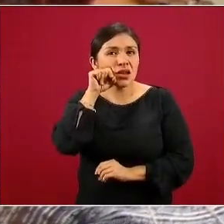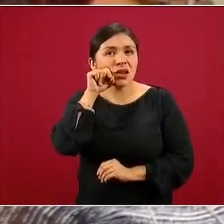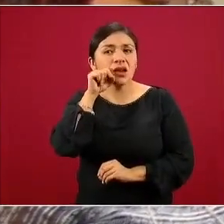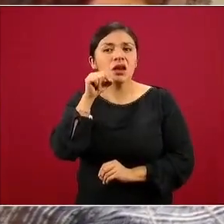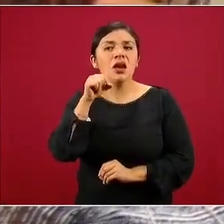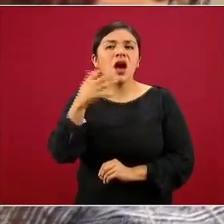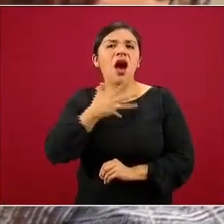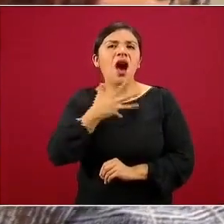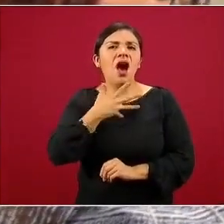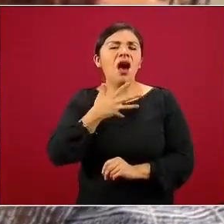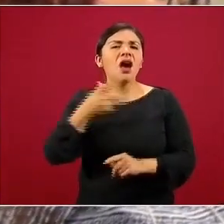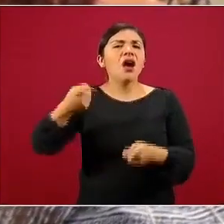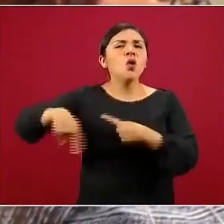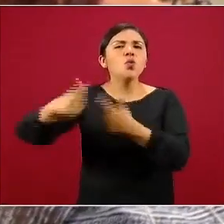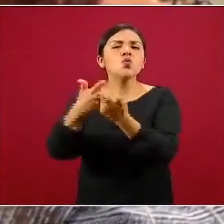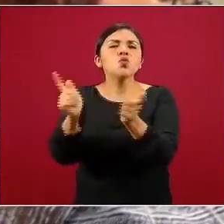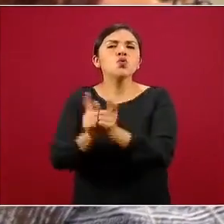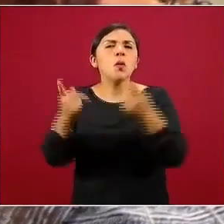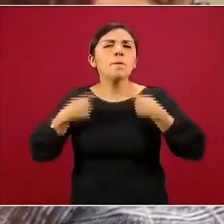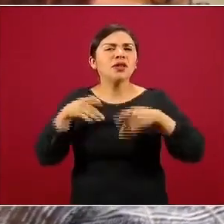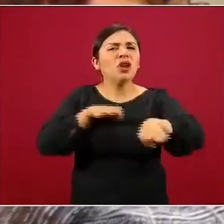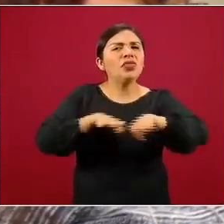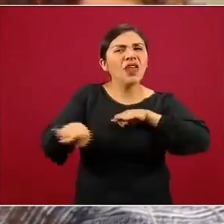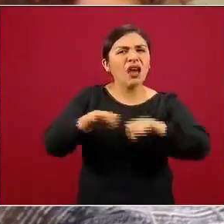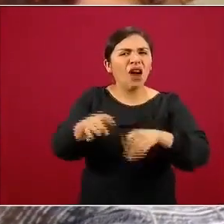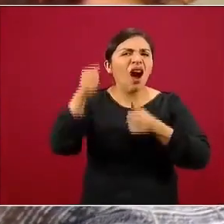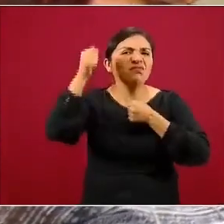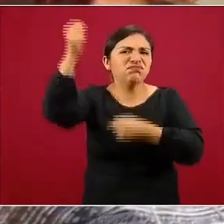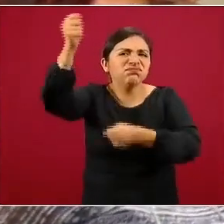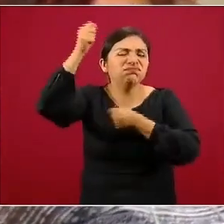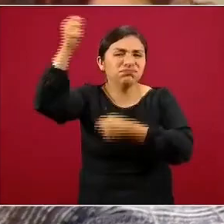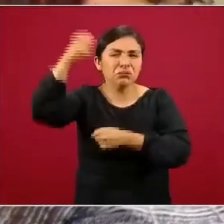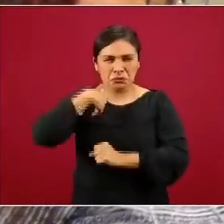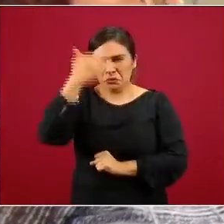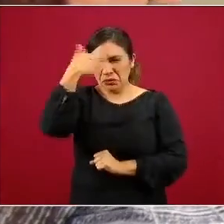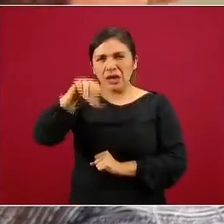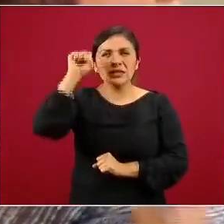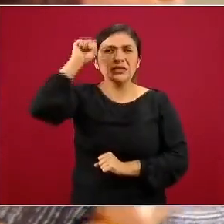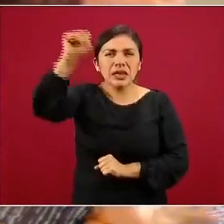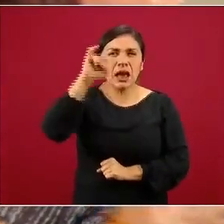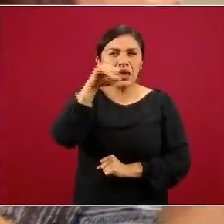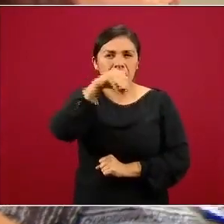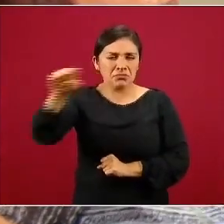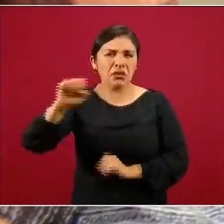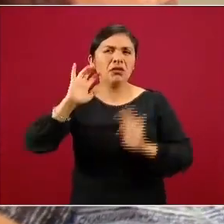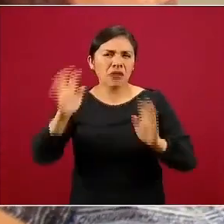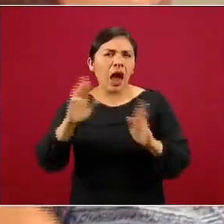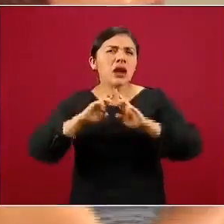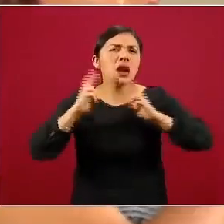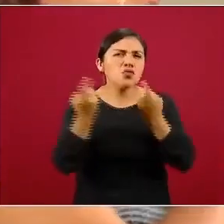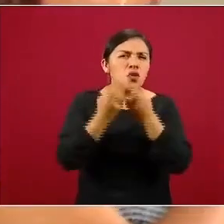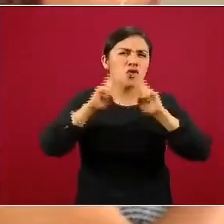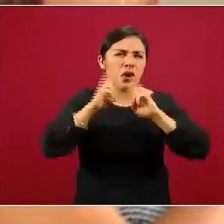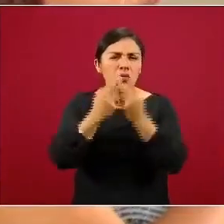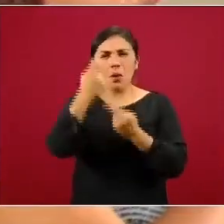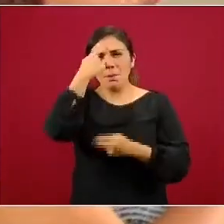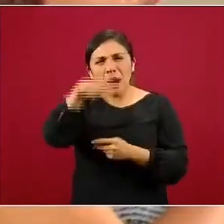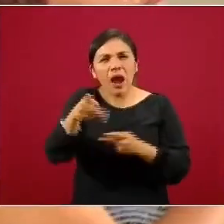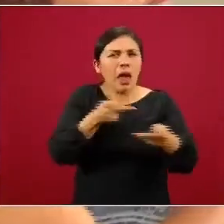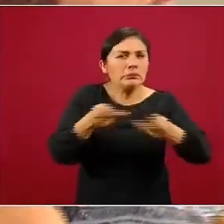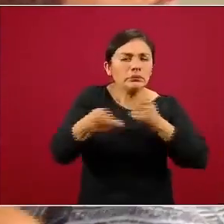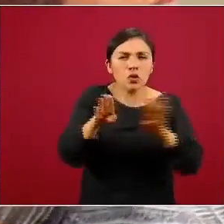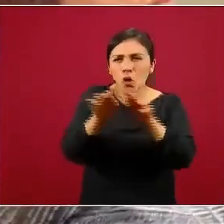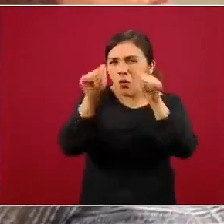una protesta de un grupo de trabajadores. Sé que el sindicato y el IMSS ha tenido reuniones para